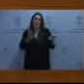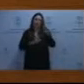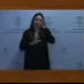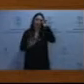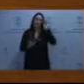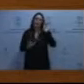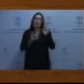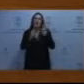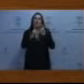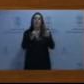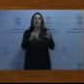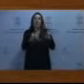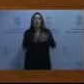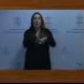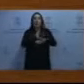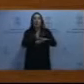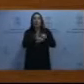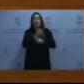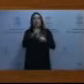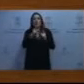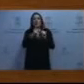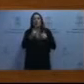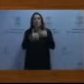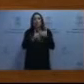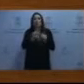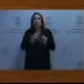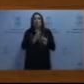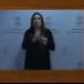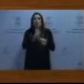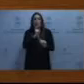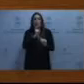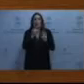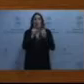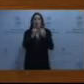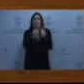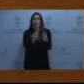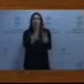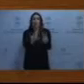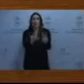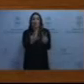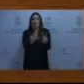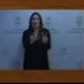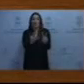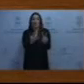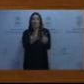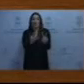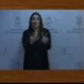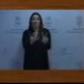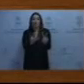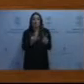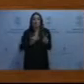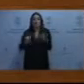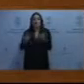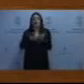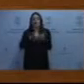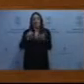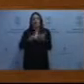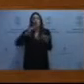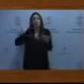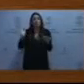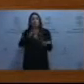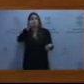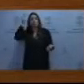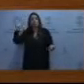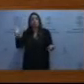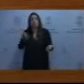el funcionamiento del Gobierno socialista asturiano, falta ver caer las hojas del calendario y con eso nos